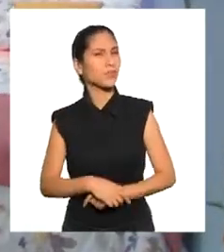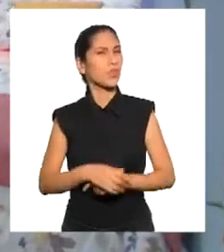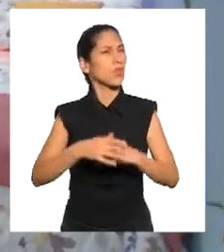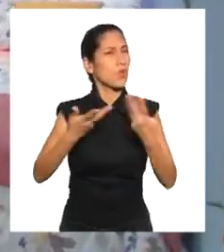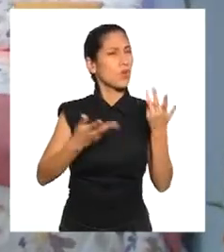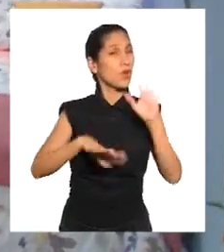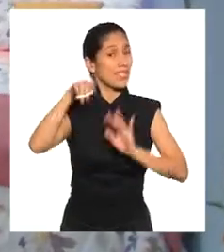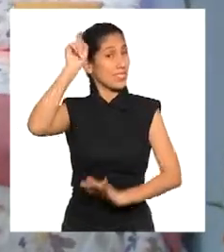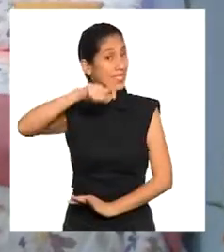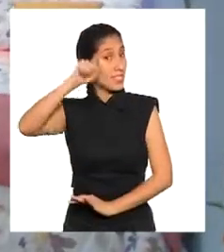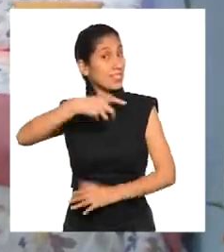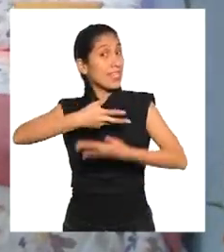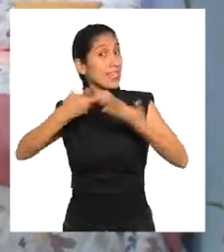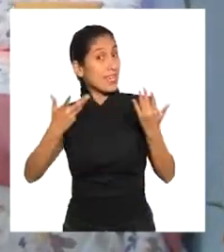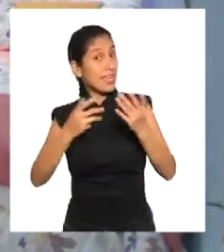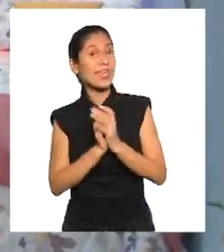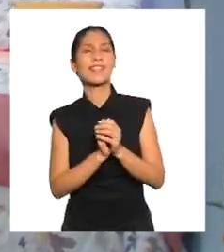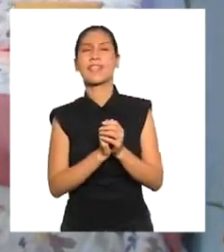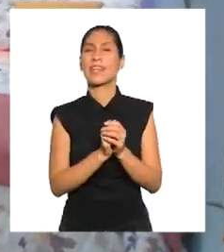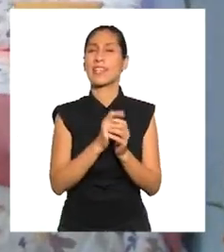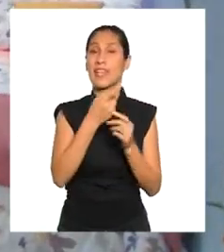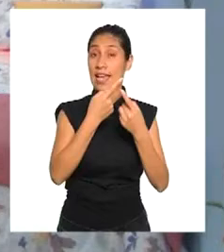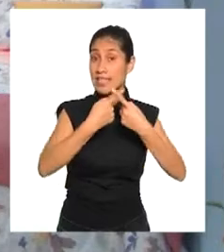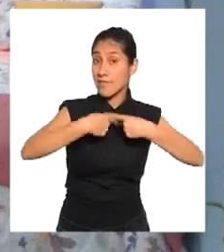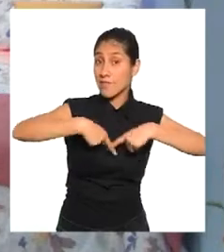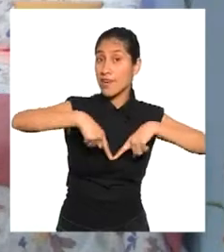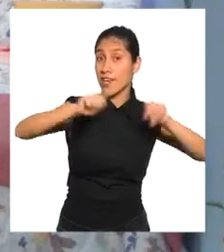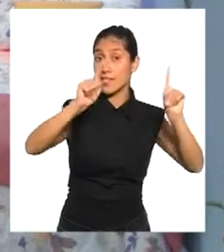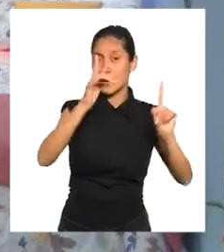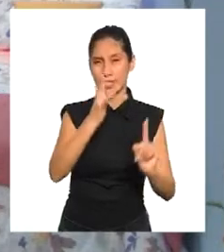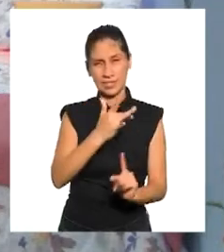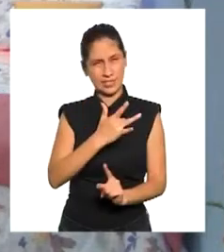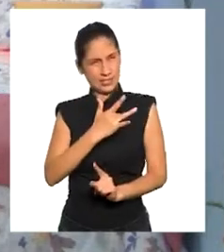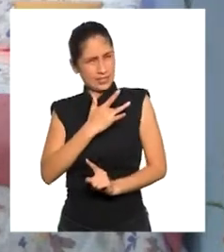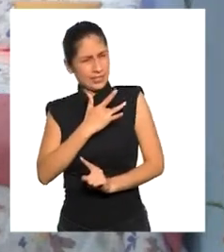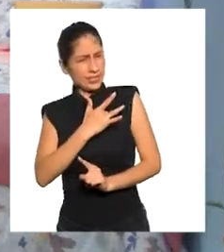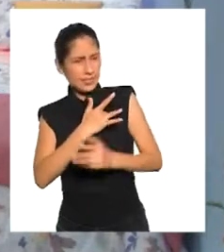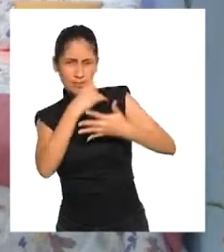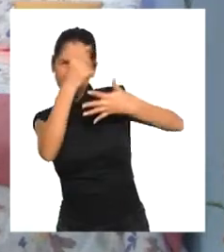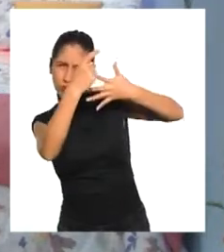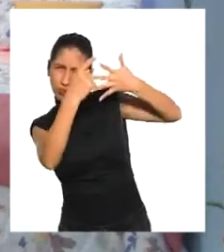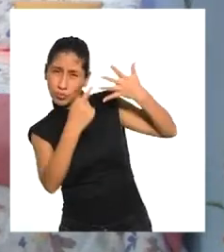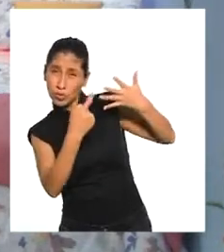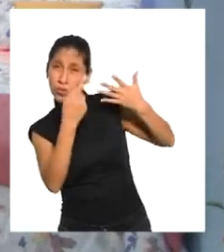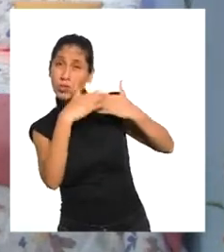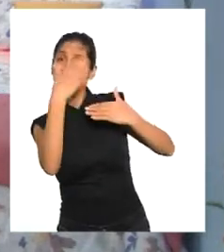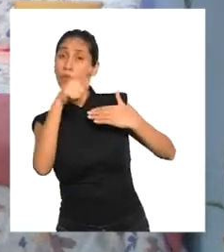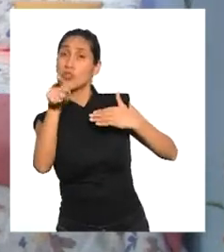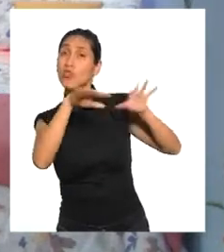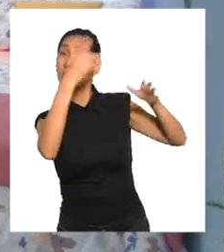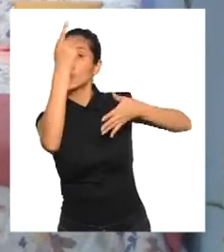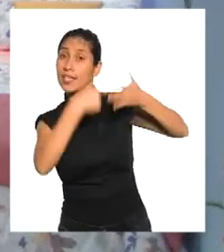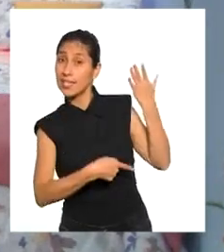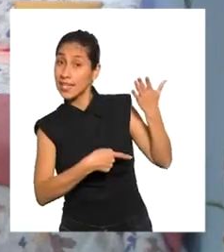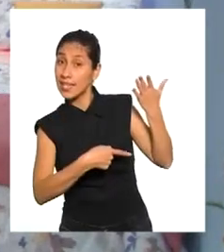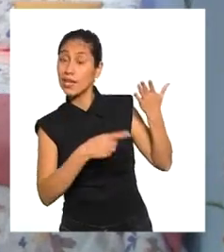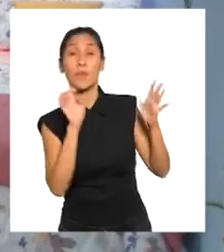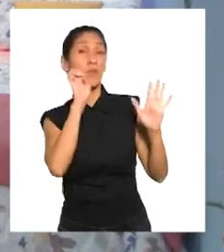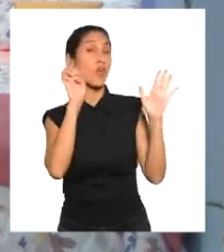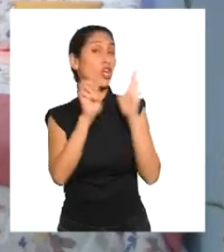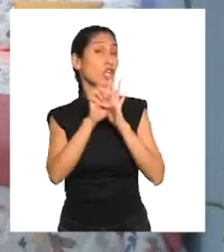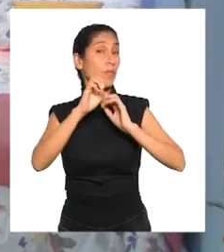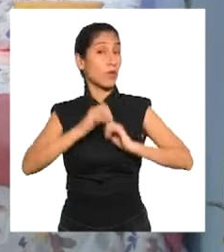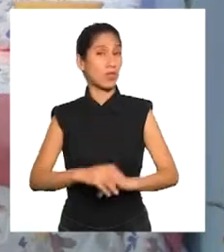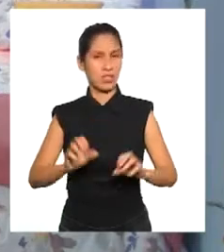resulta necesario es la distinción entre la emoción y la acción resultante o consecuente de una emoción intensa. Por